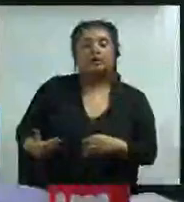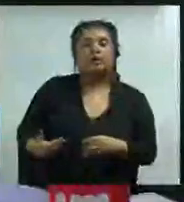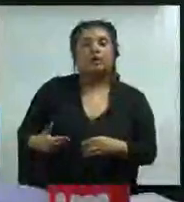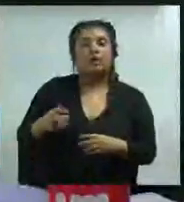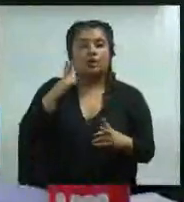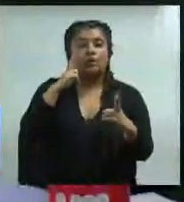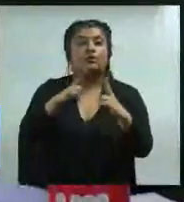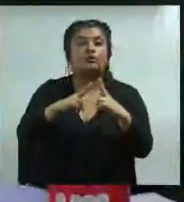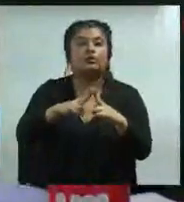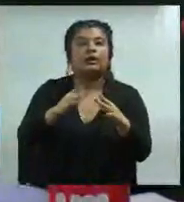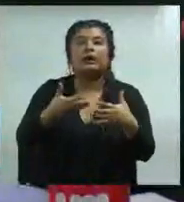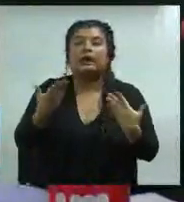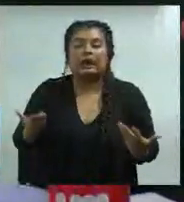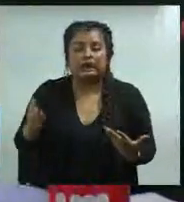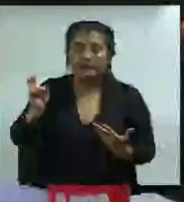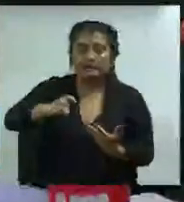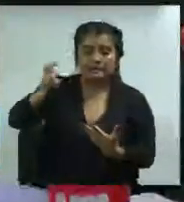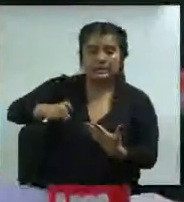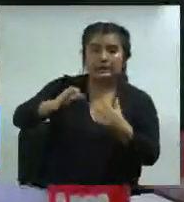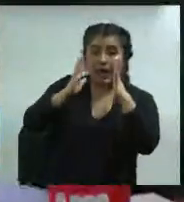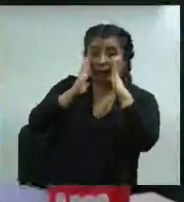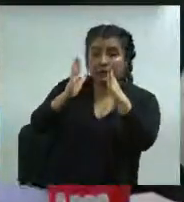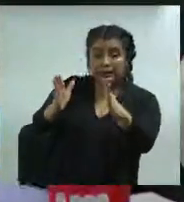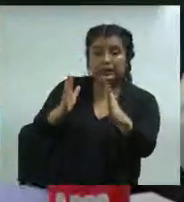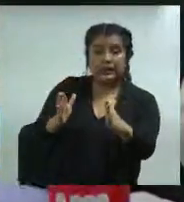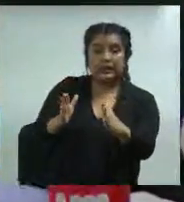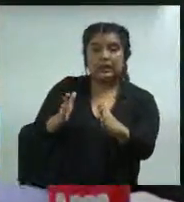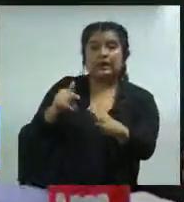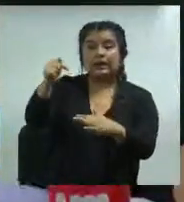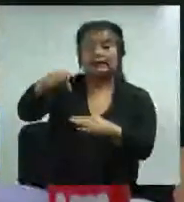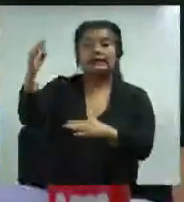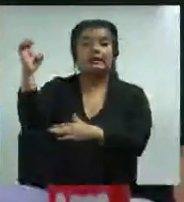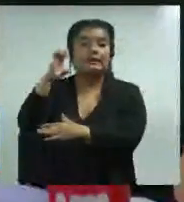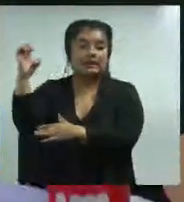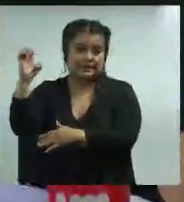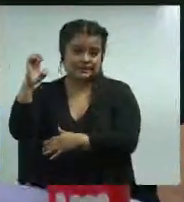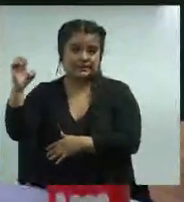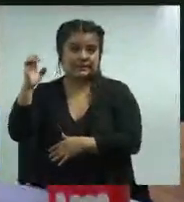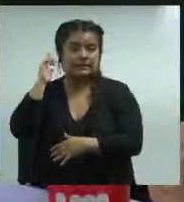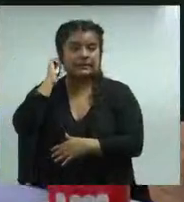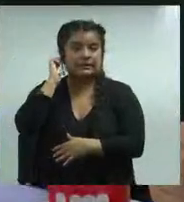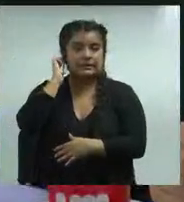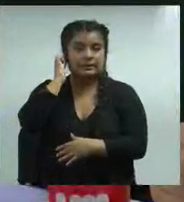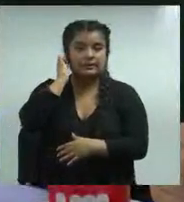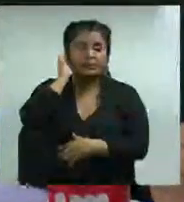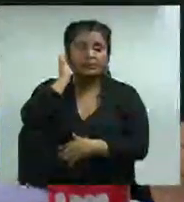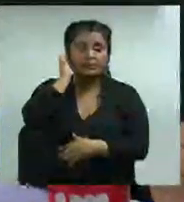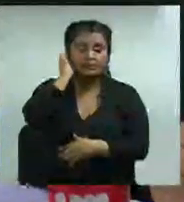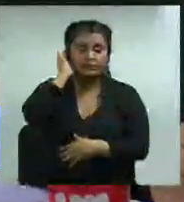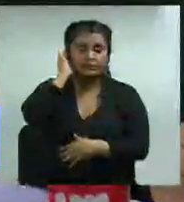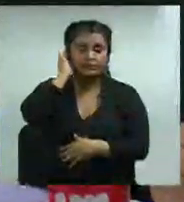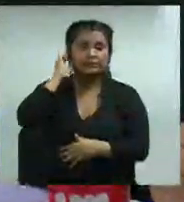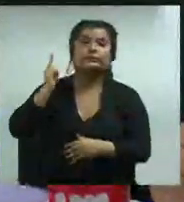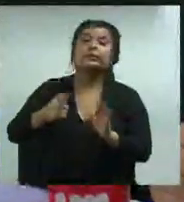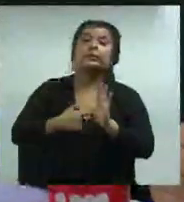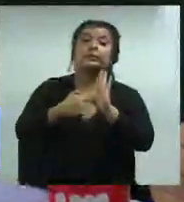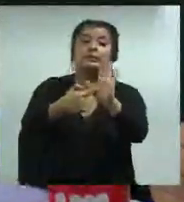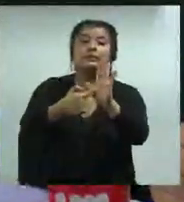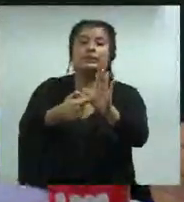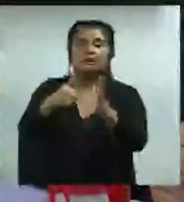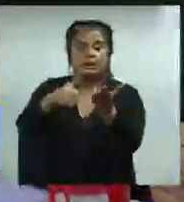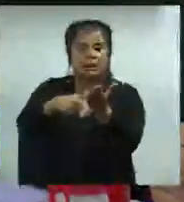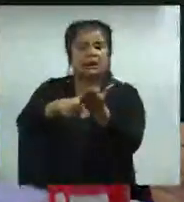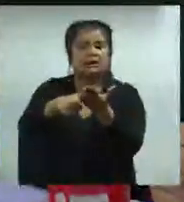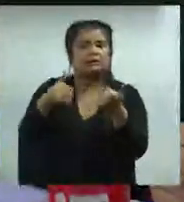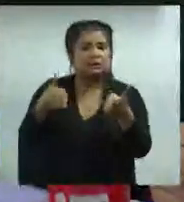las que necesitan para poder atender esta emergencia, señor presidente. Entonces, mi propuesta en concreto es que está bien que la carta